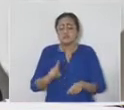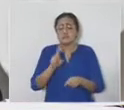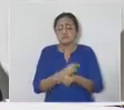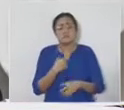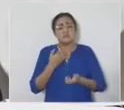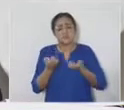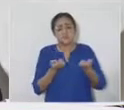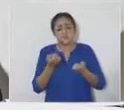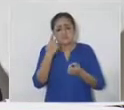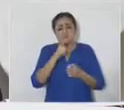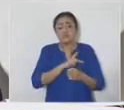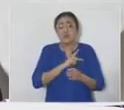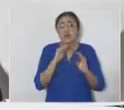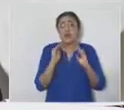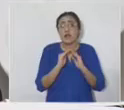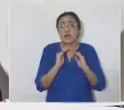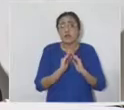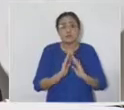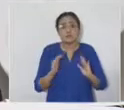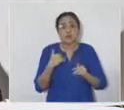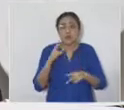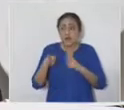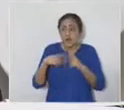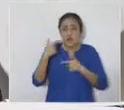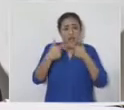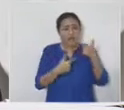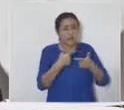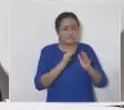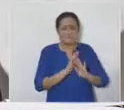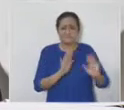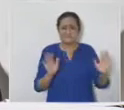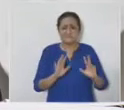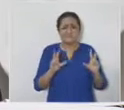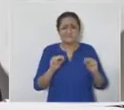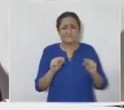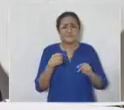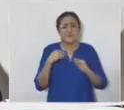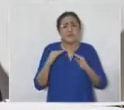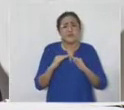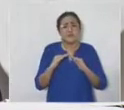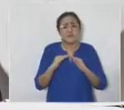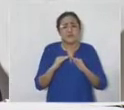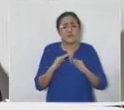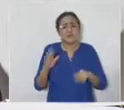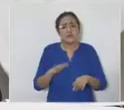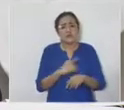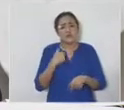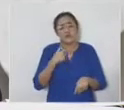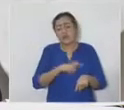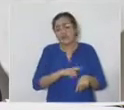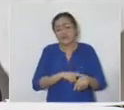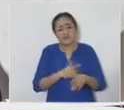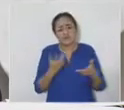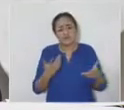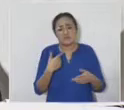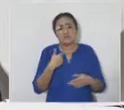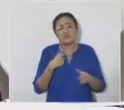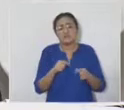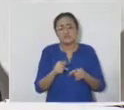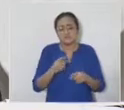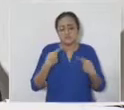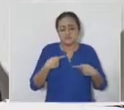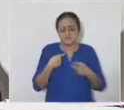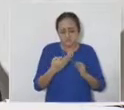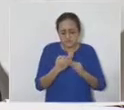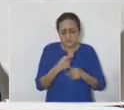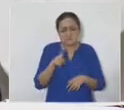días, pero lo hago en mi casa. No voy a ningún gimnasio, ¿sí? Y no voy a ningún gimnasio porque no tengo tiempo. Y lo hago de forma personal y